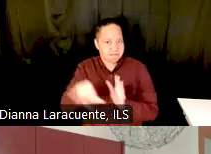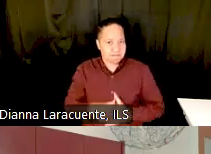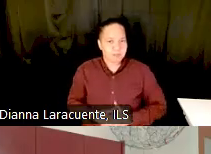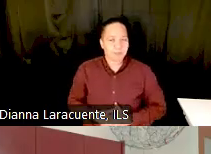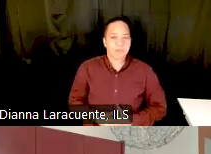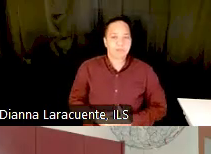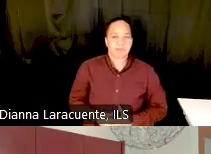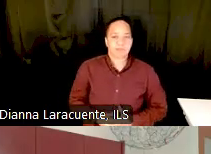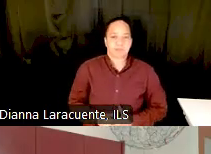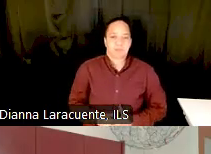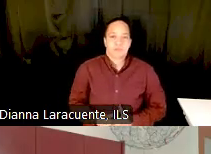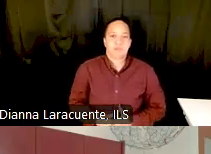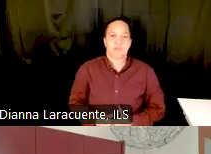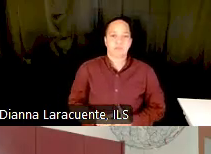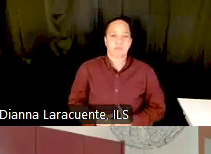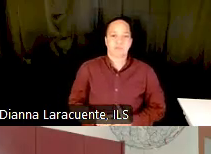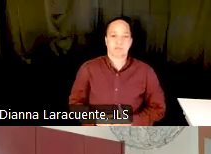Pasamos a la próxima diapositiva.